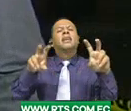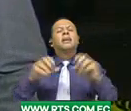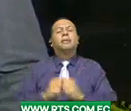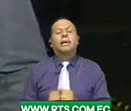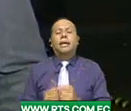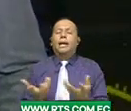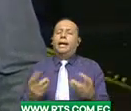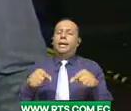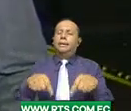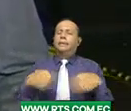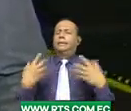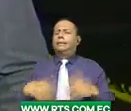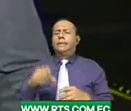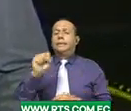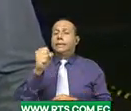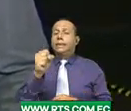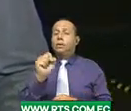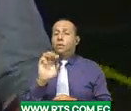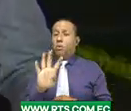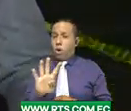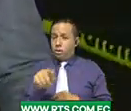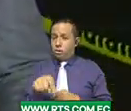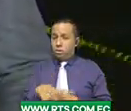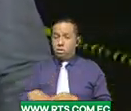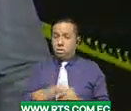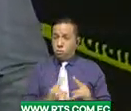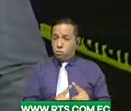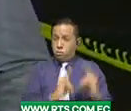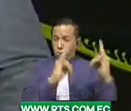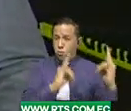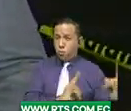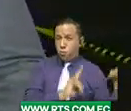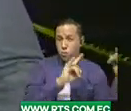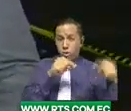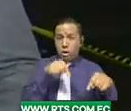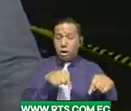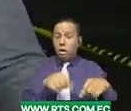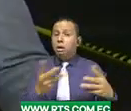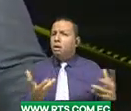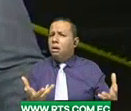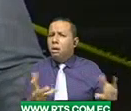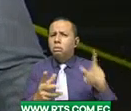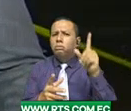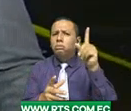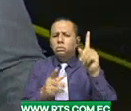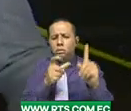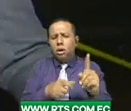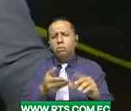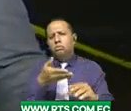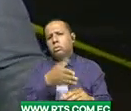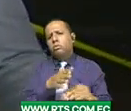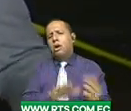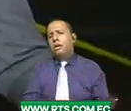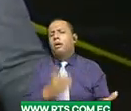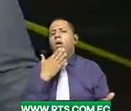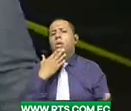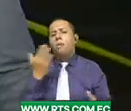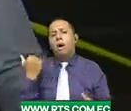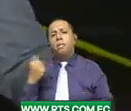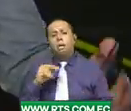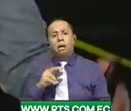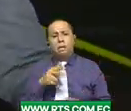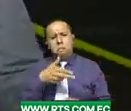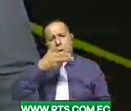lo que ha sucedido en Sauces 4, en los bloques de Sauces 4, en donde una persona ha fallecido de impactos de bala, tres personas